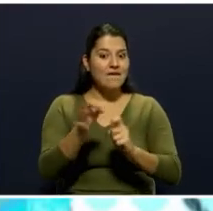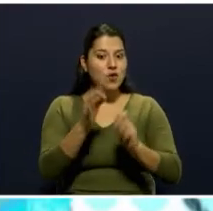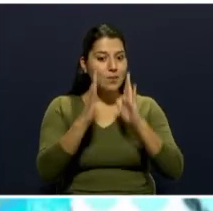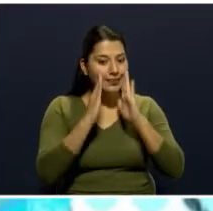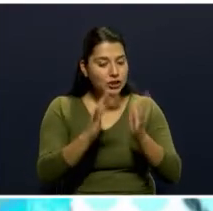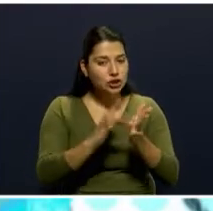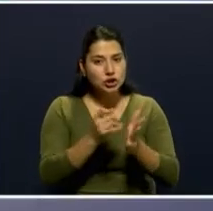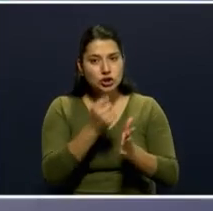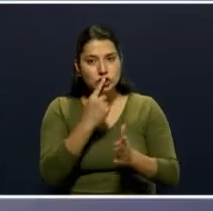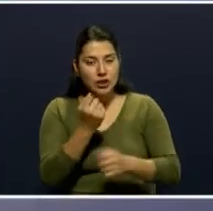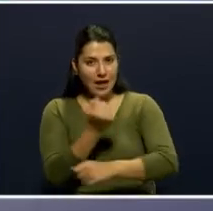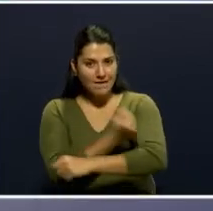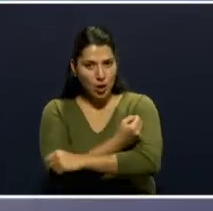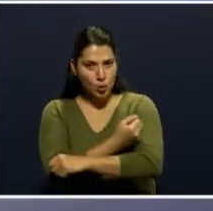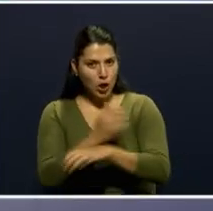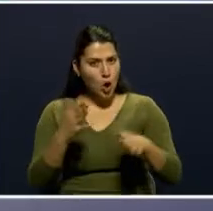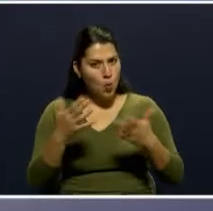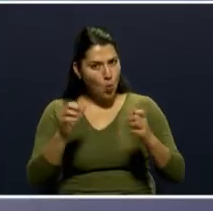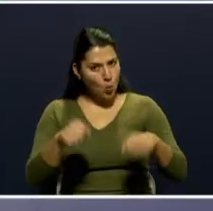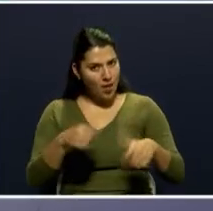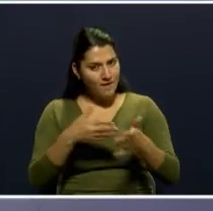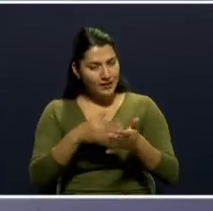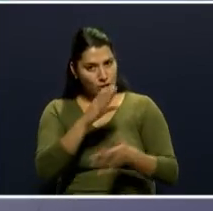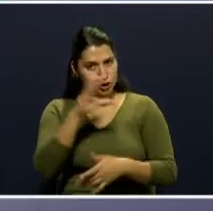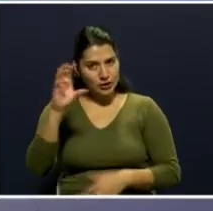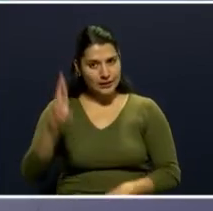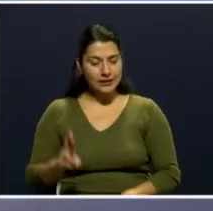qué va a influir en Costa Rica?